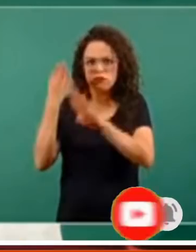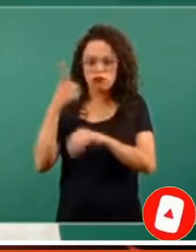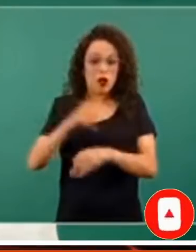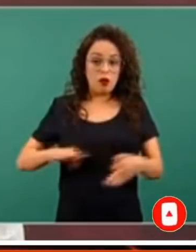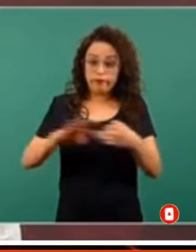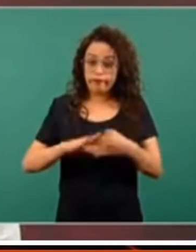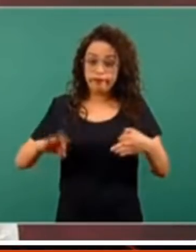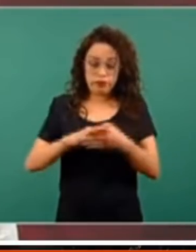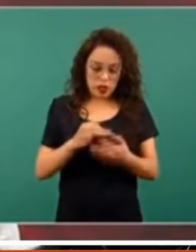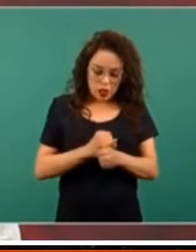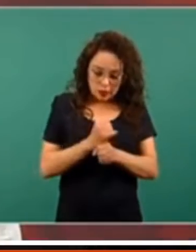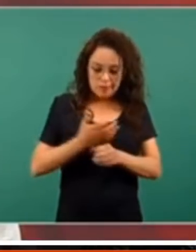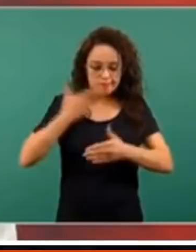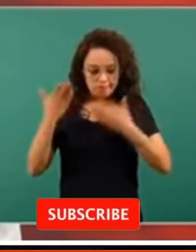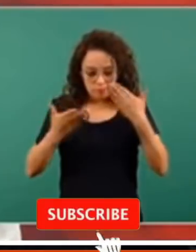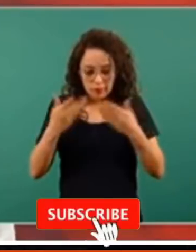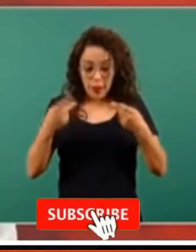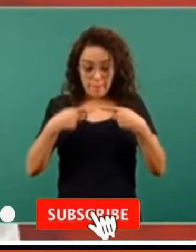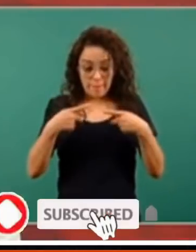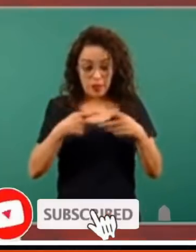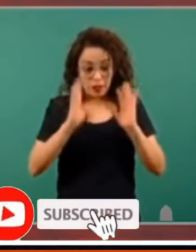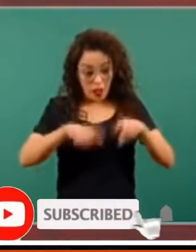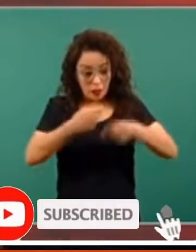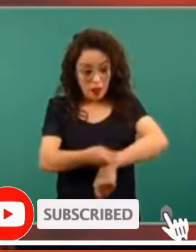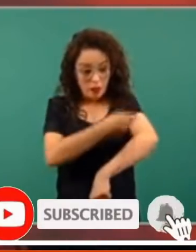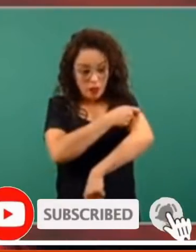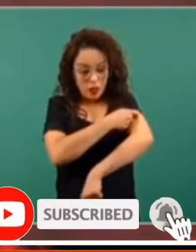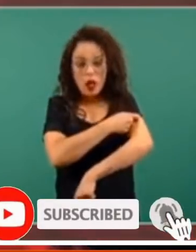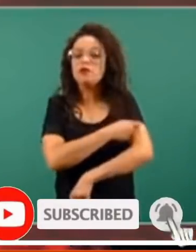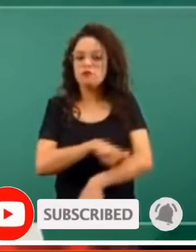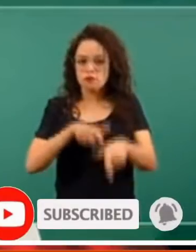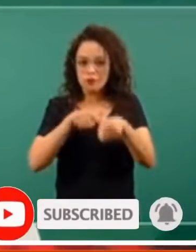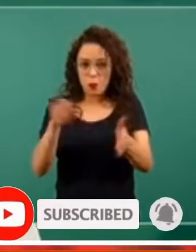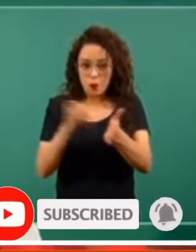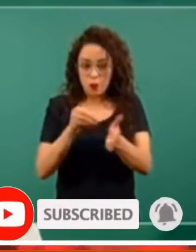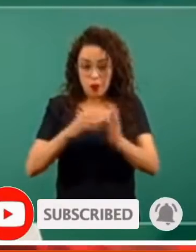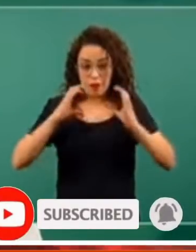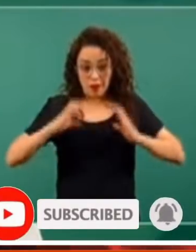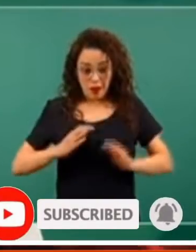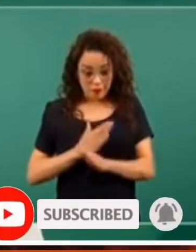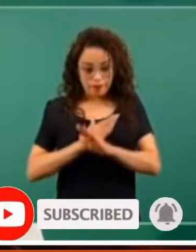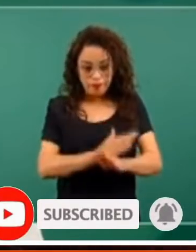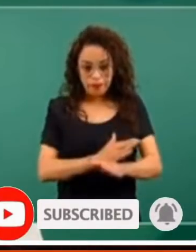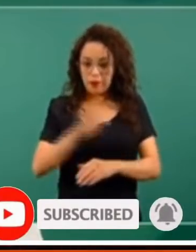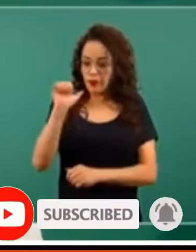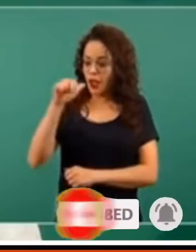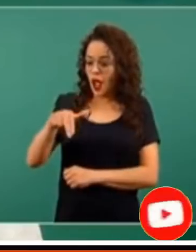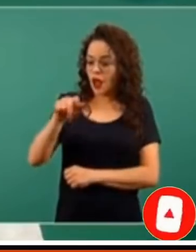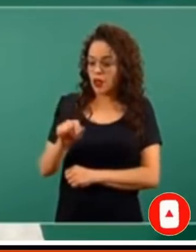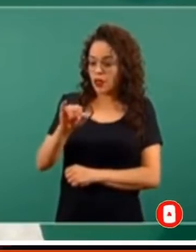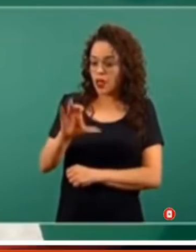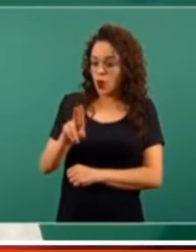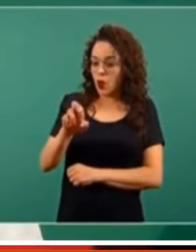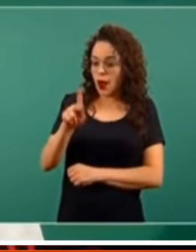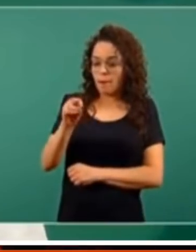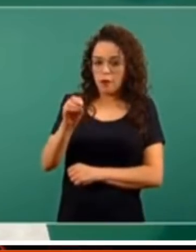analizando si las personas vacunadas siguen teniendo anticuerpos, que es la expresión de la respuesta